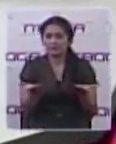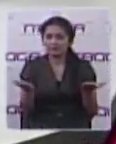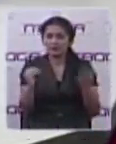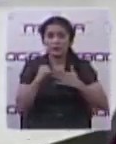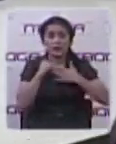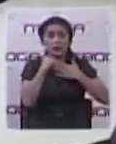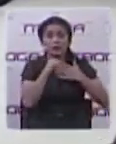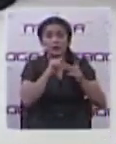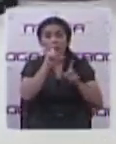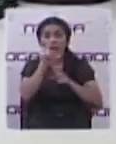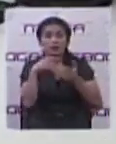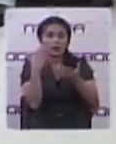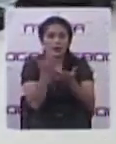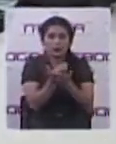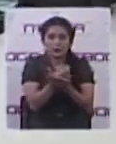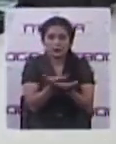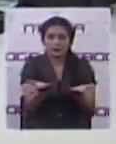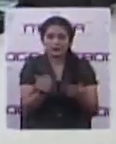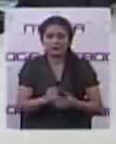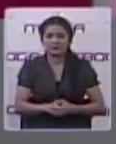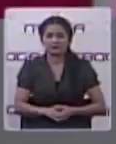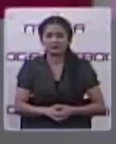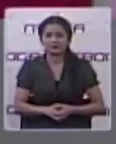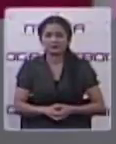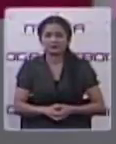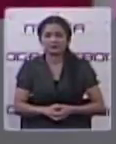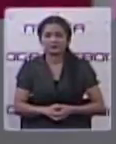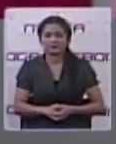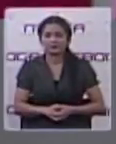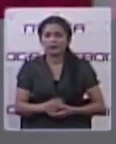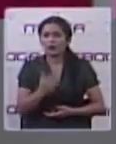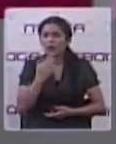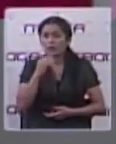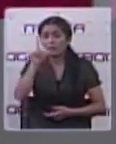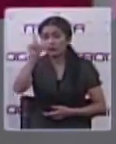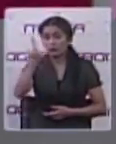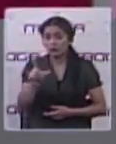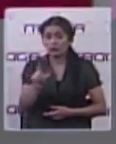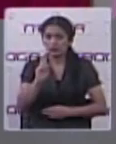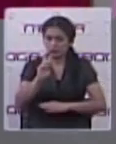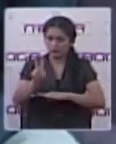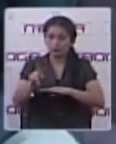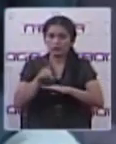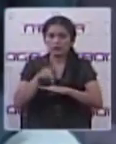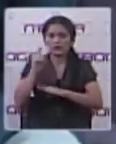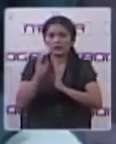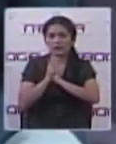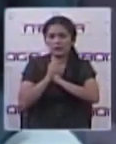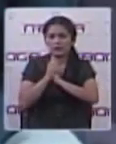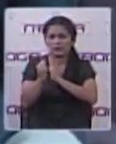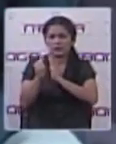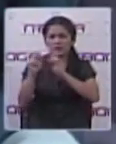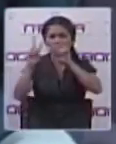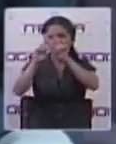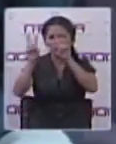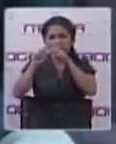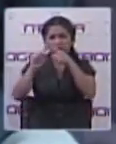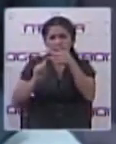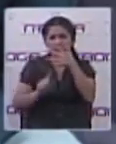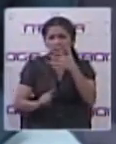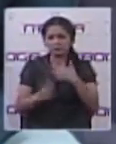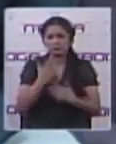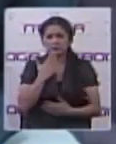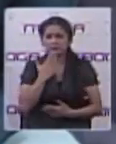sus futuros clientes, ¿no? ¿En qué áreas se deben preparar para ser uno exitoso? A pesar de que los